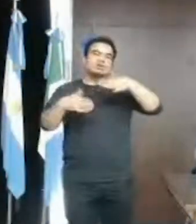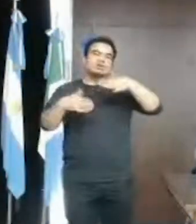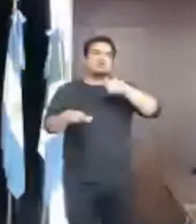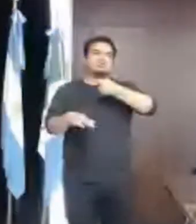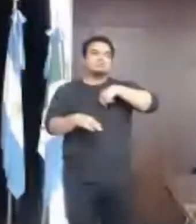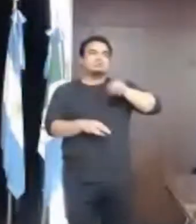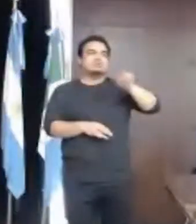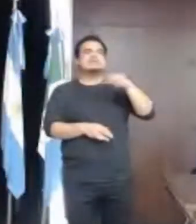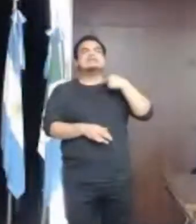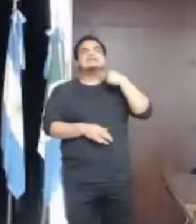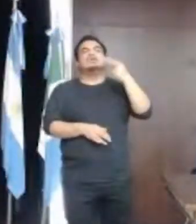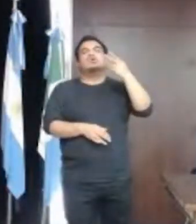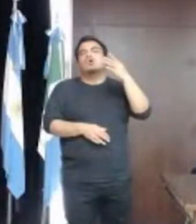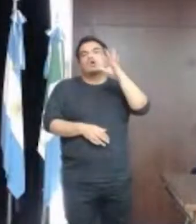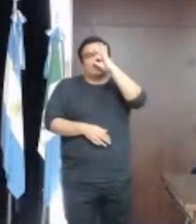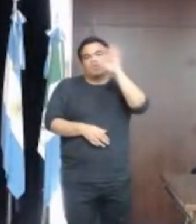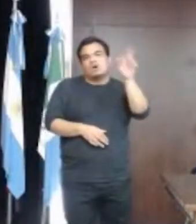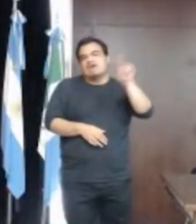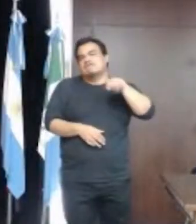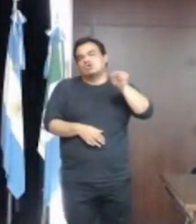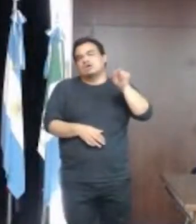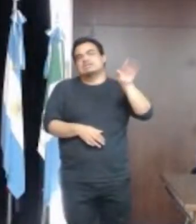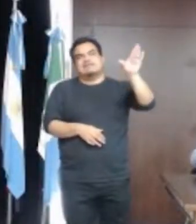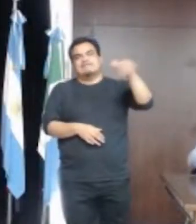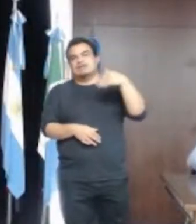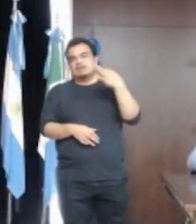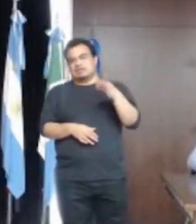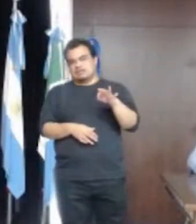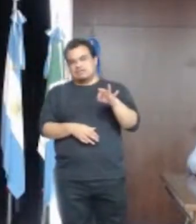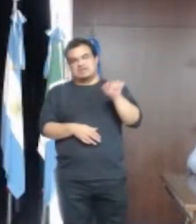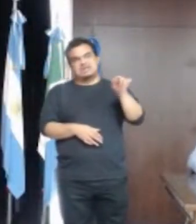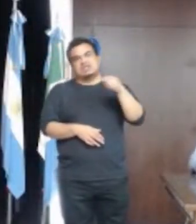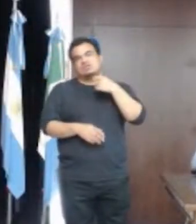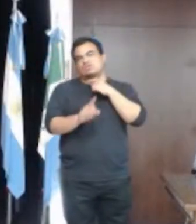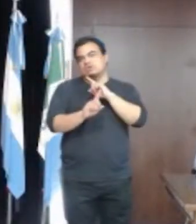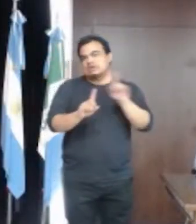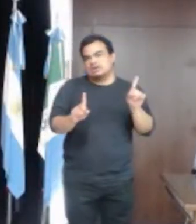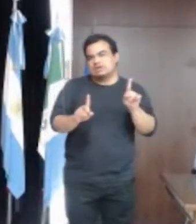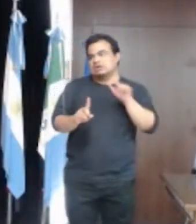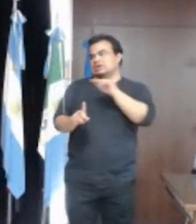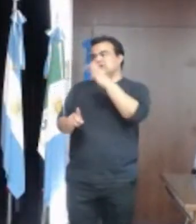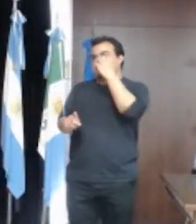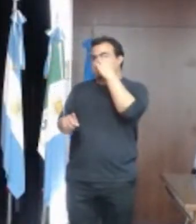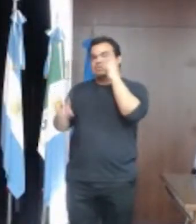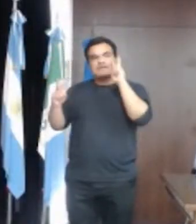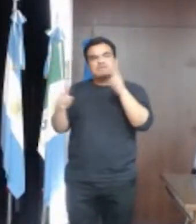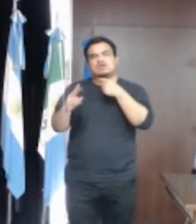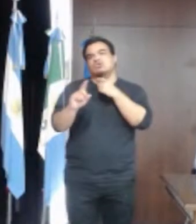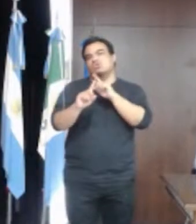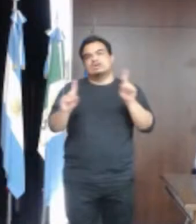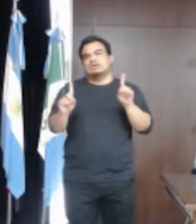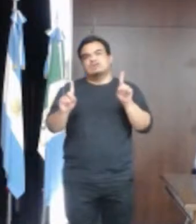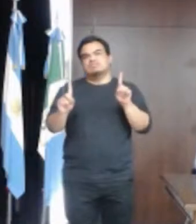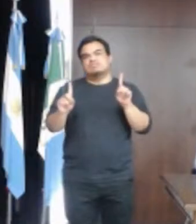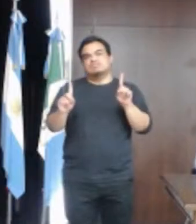No, porque quizás ese hijo no quiere por la causa X y ese padre no quiere por la causa X estar